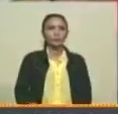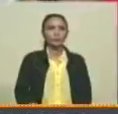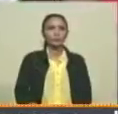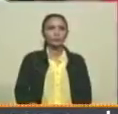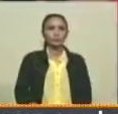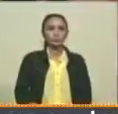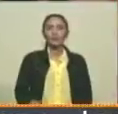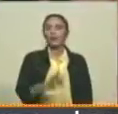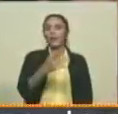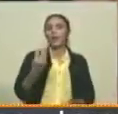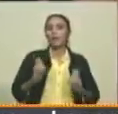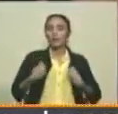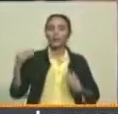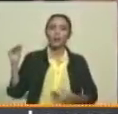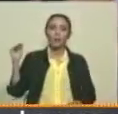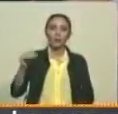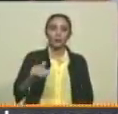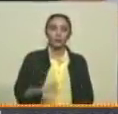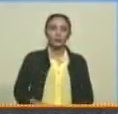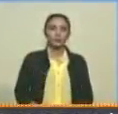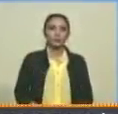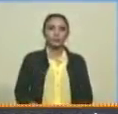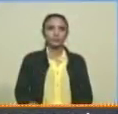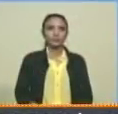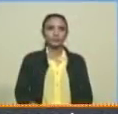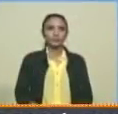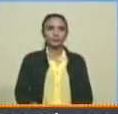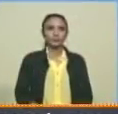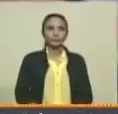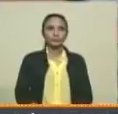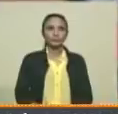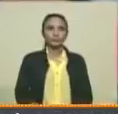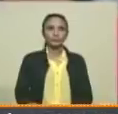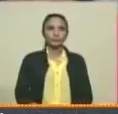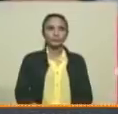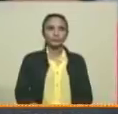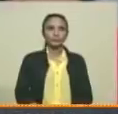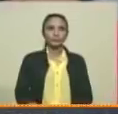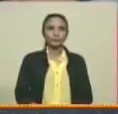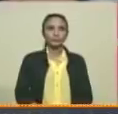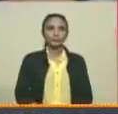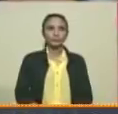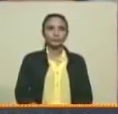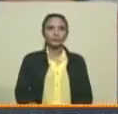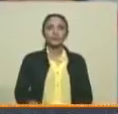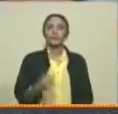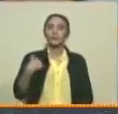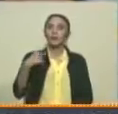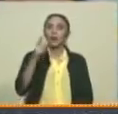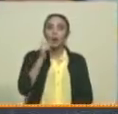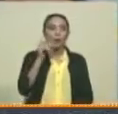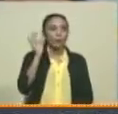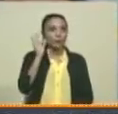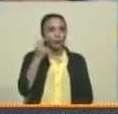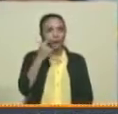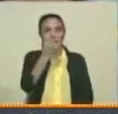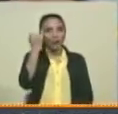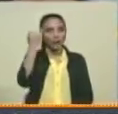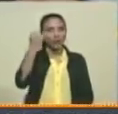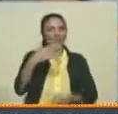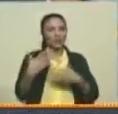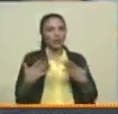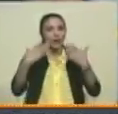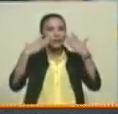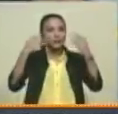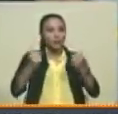tú? Maracay, estado de Aragua. Maracay, bienvenido, pues. Gracias. Esto es, los compañeros y compañeras plantean es la